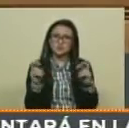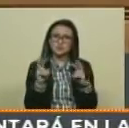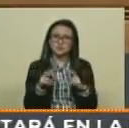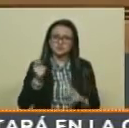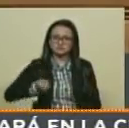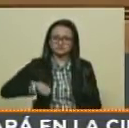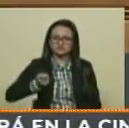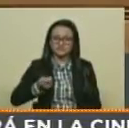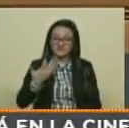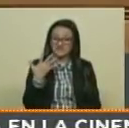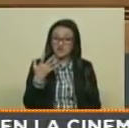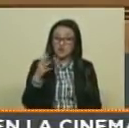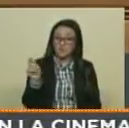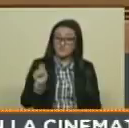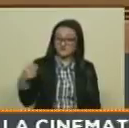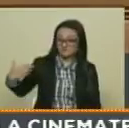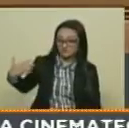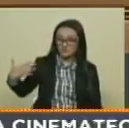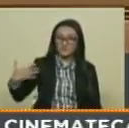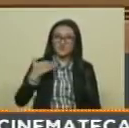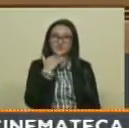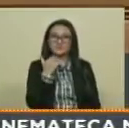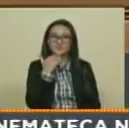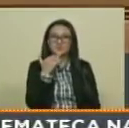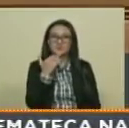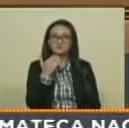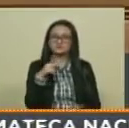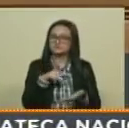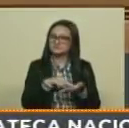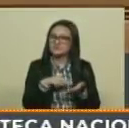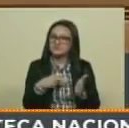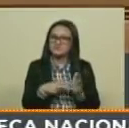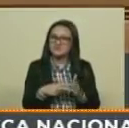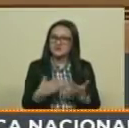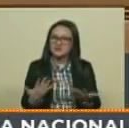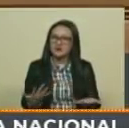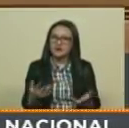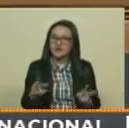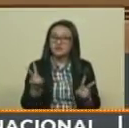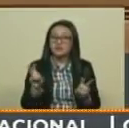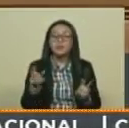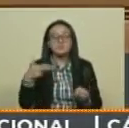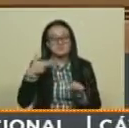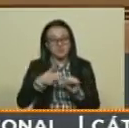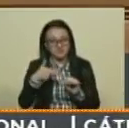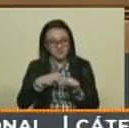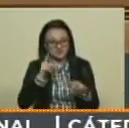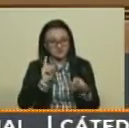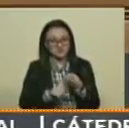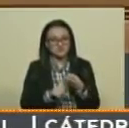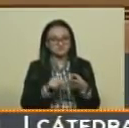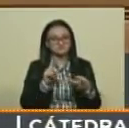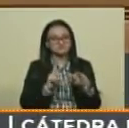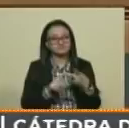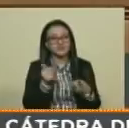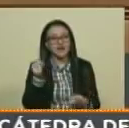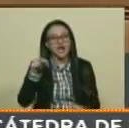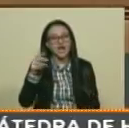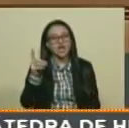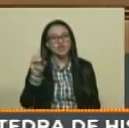en 5 meses. Eso habla de los casos de PDVSA, Andorra